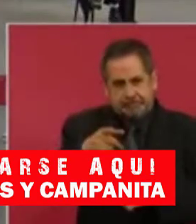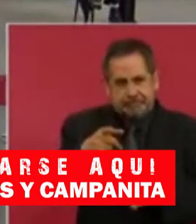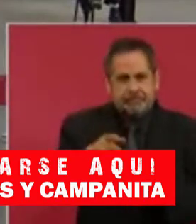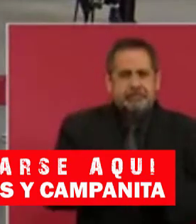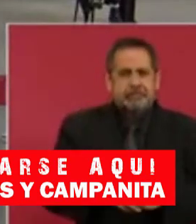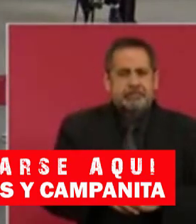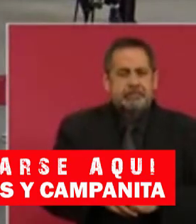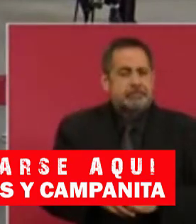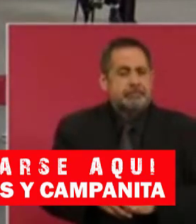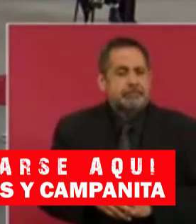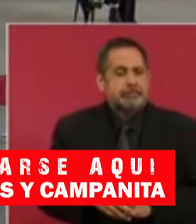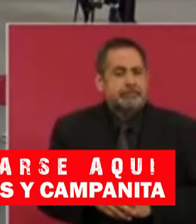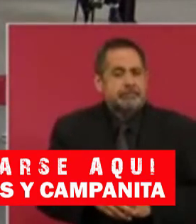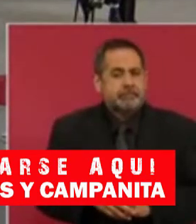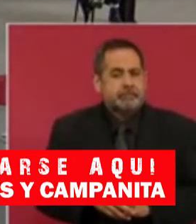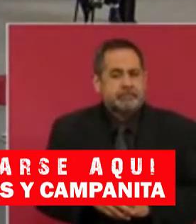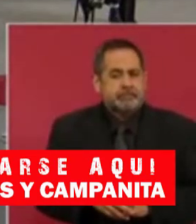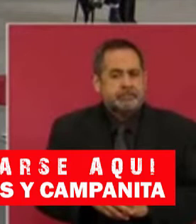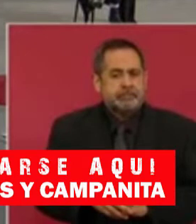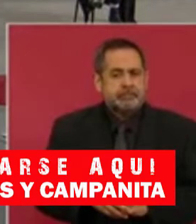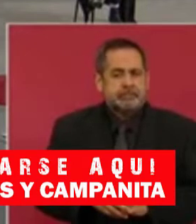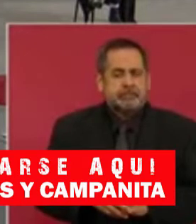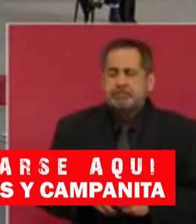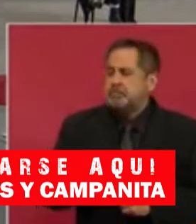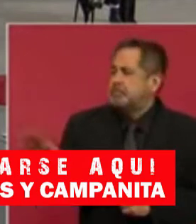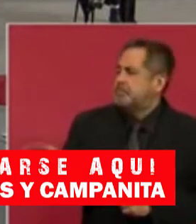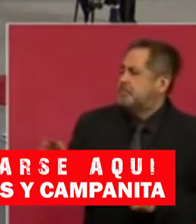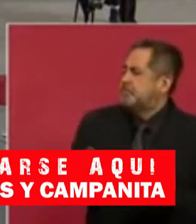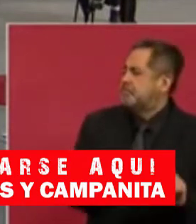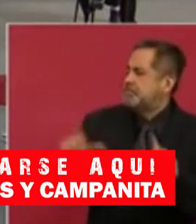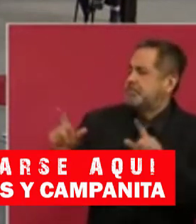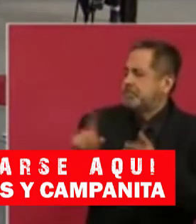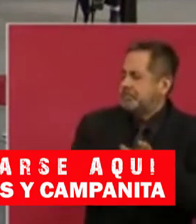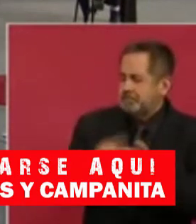la memoria. No tienen ahí,